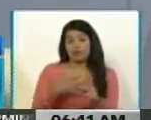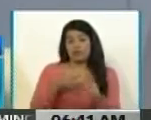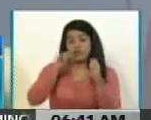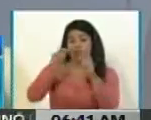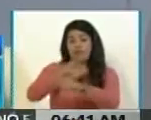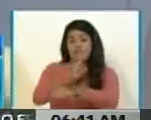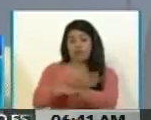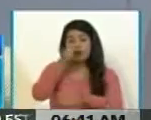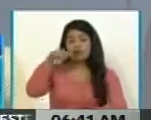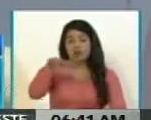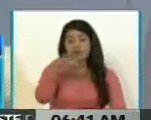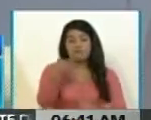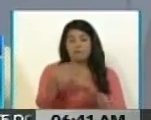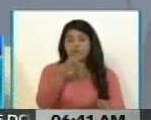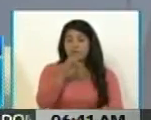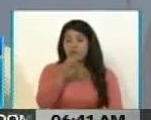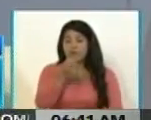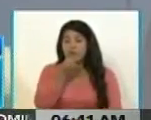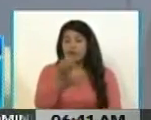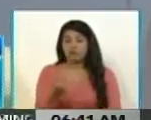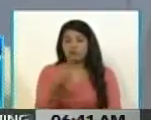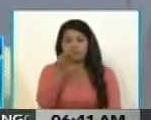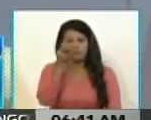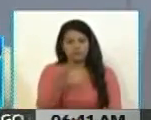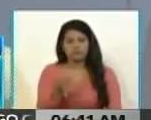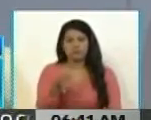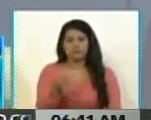pueblo de información válida,